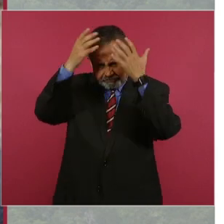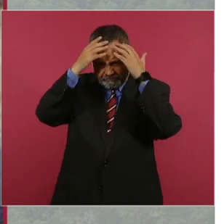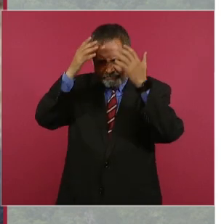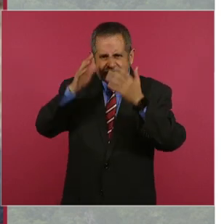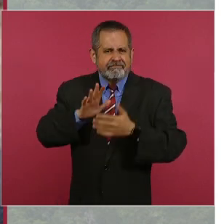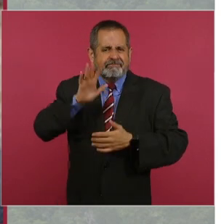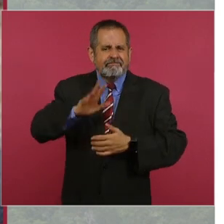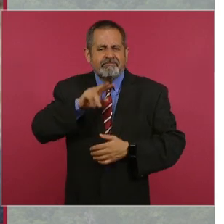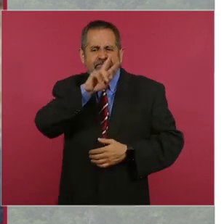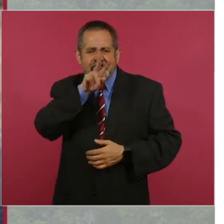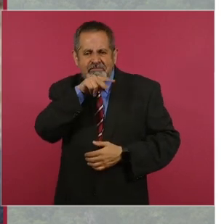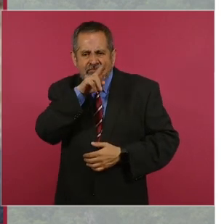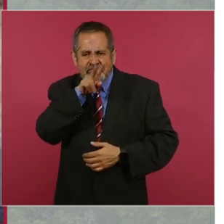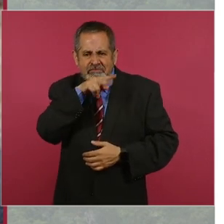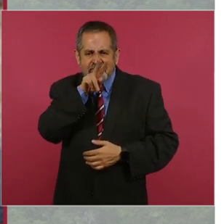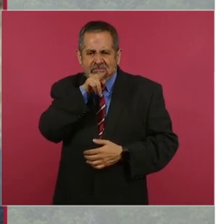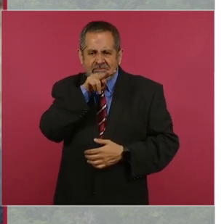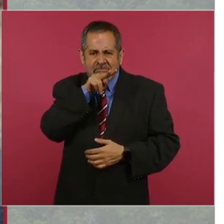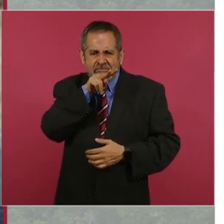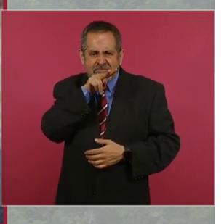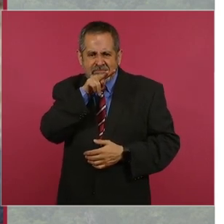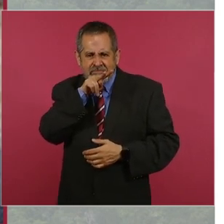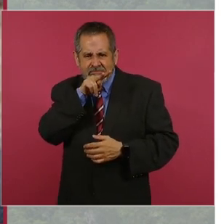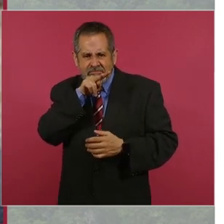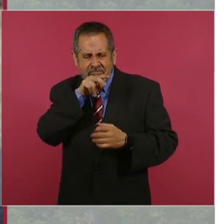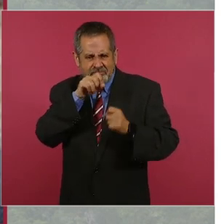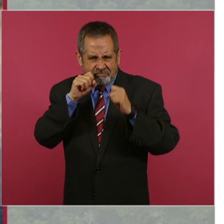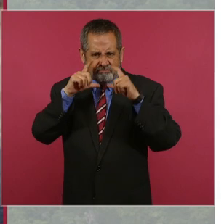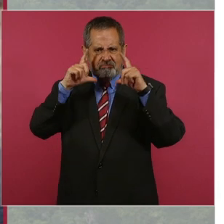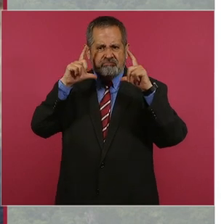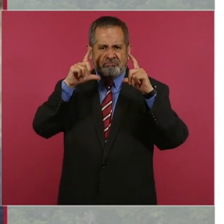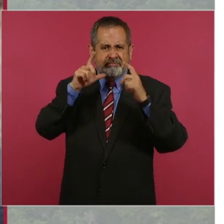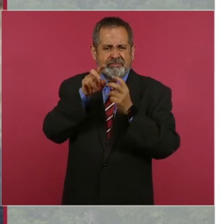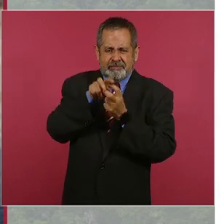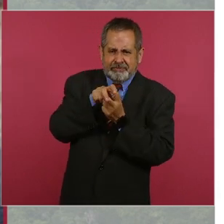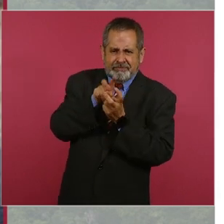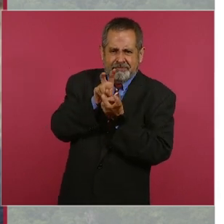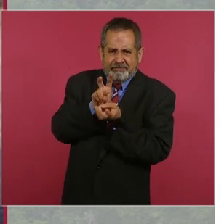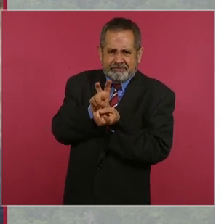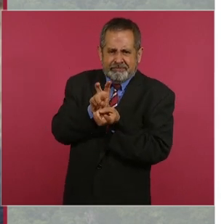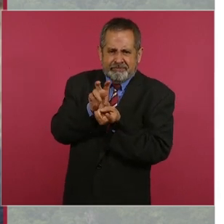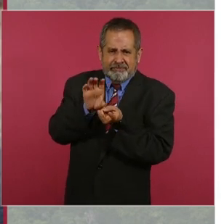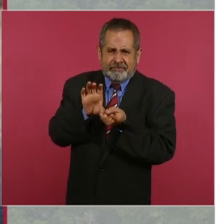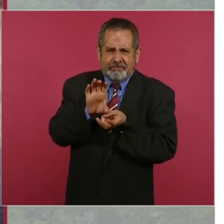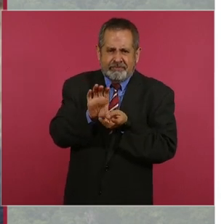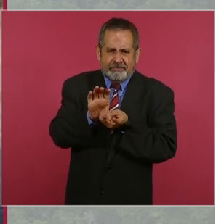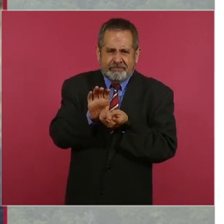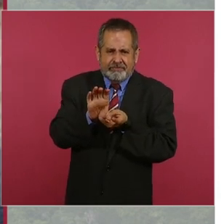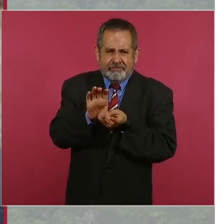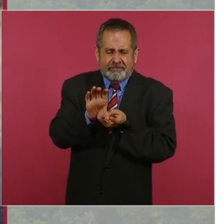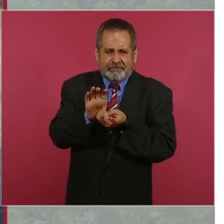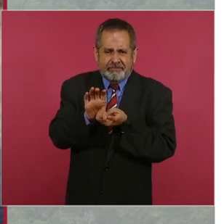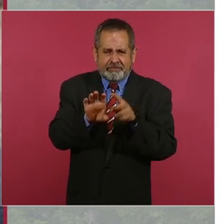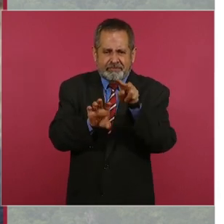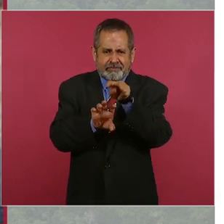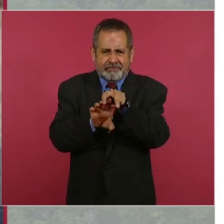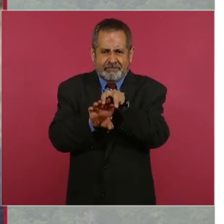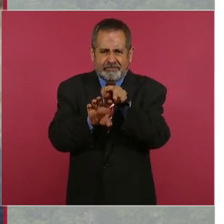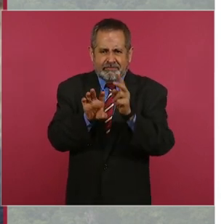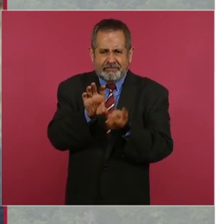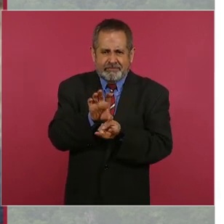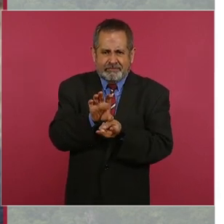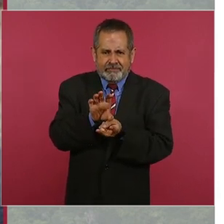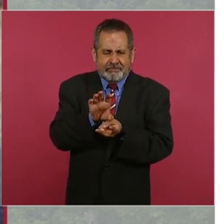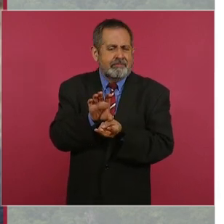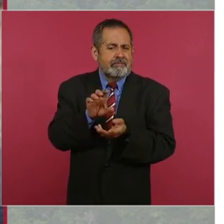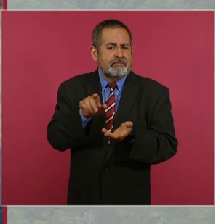de la que sale el rostro de este personaje y un tocado de plumas de manera